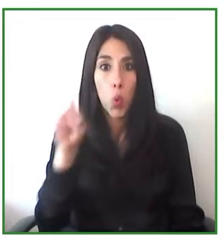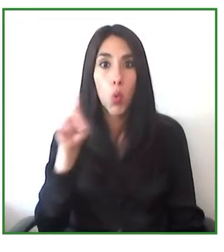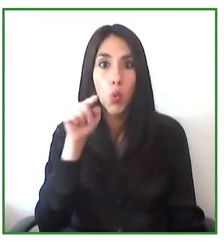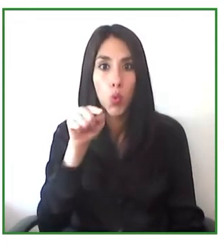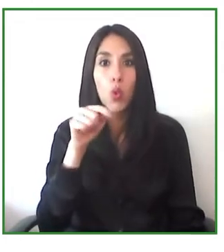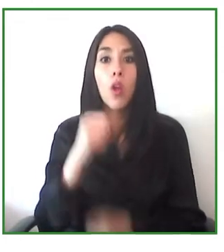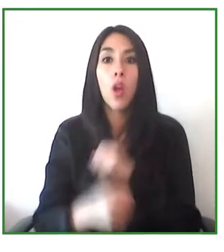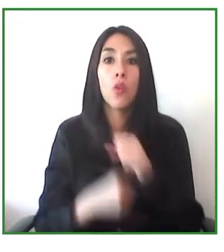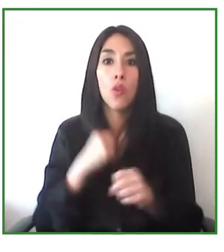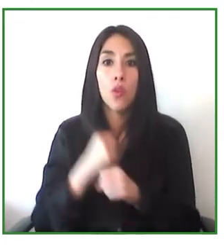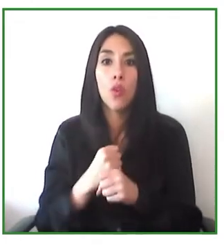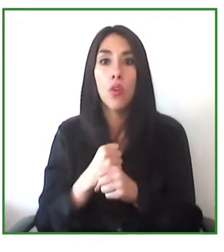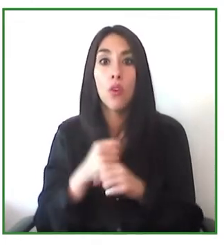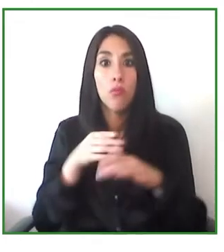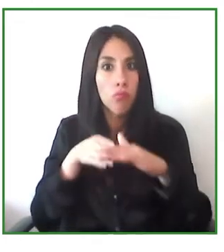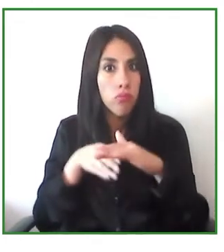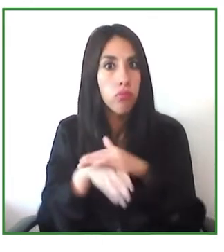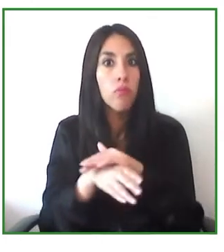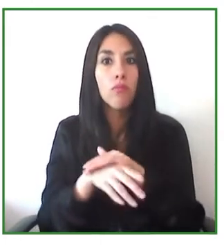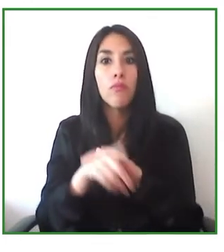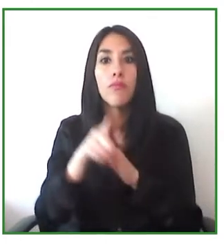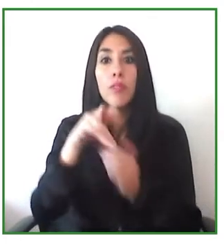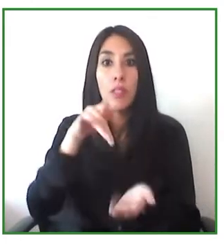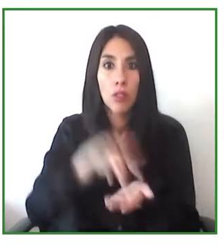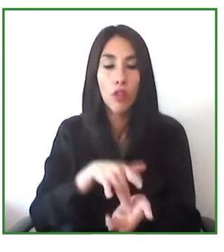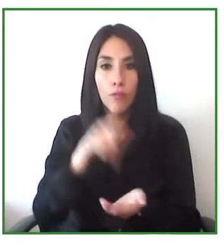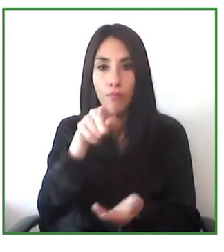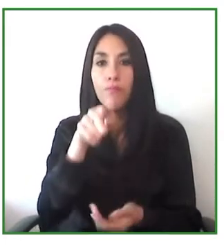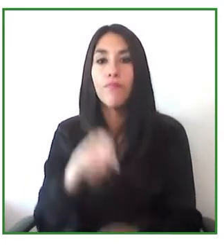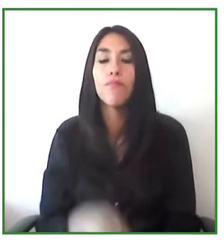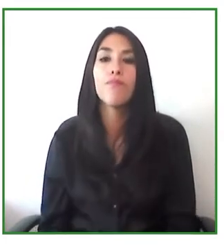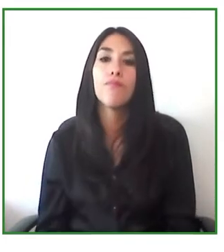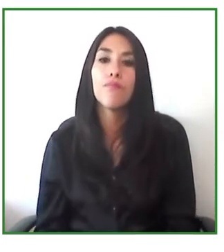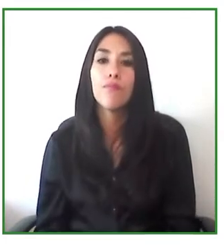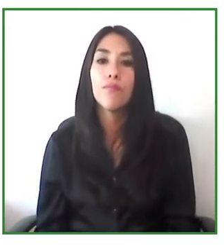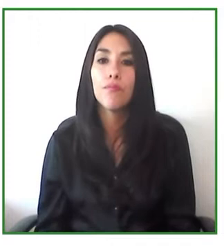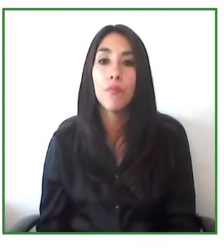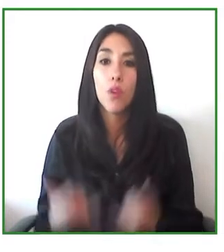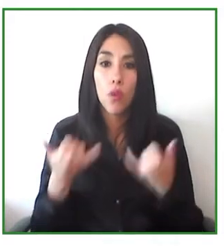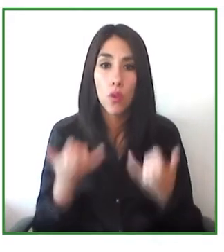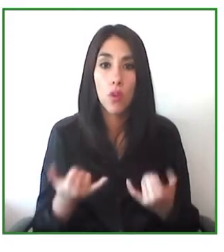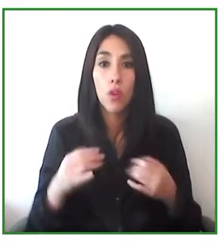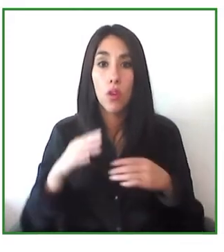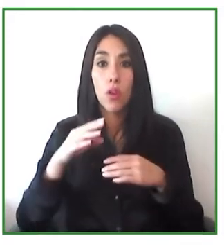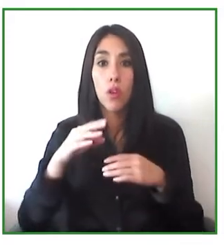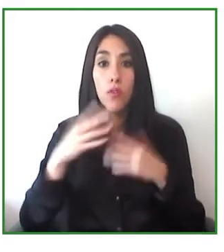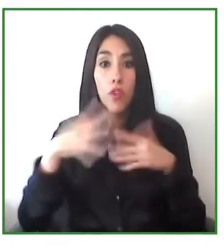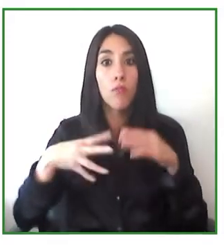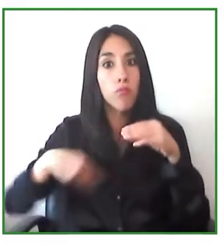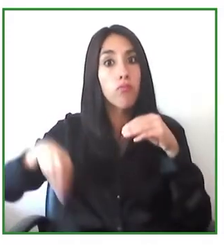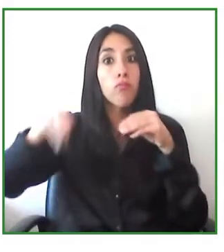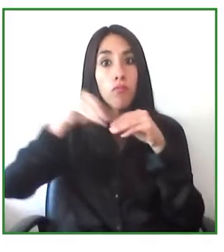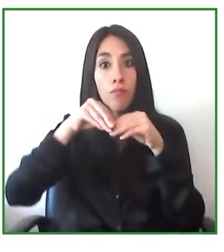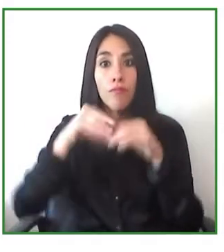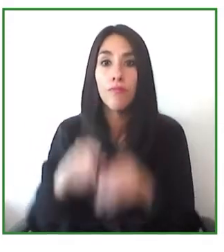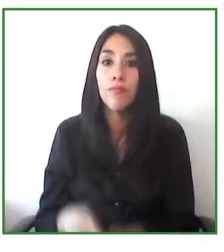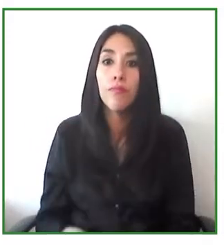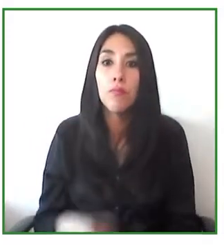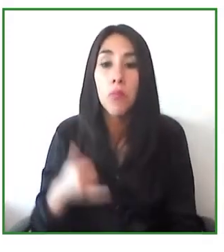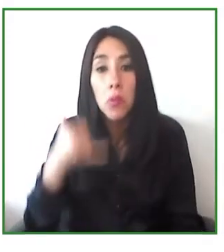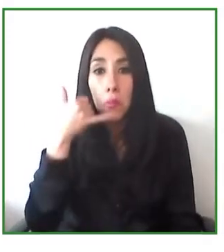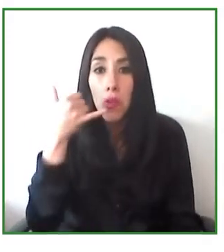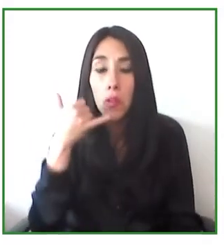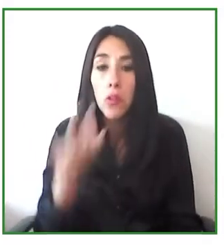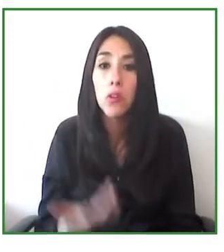¿sí? E implementamos esa herramienta del modo de teléfono de texto, también conocida como